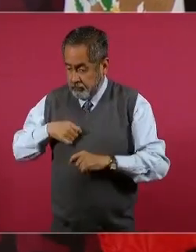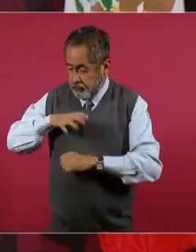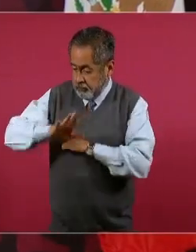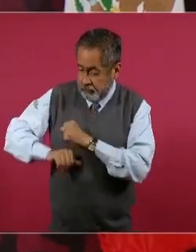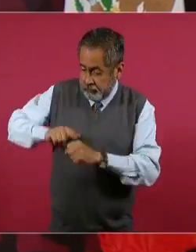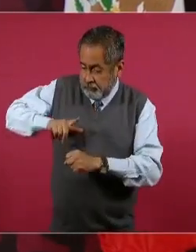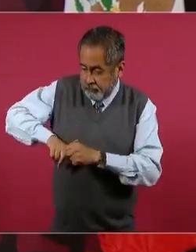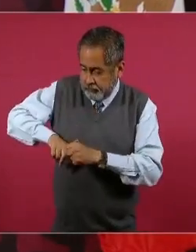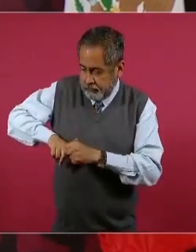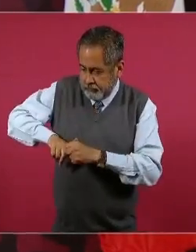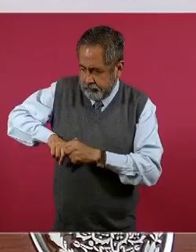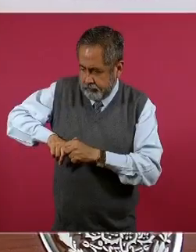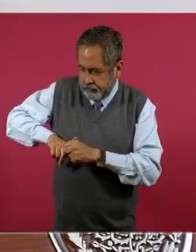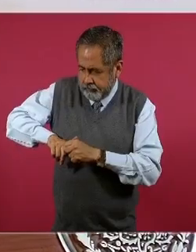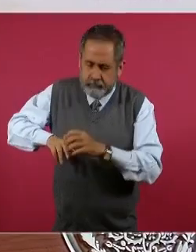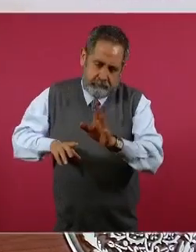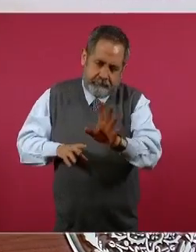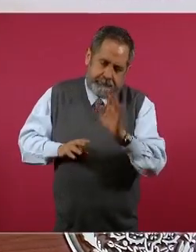ahí es donde